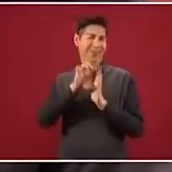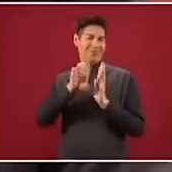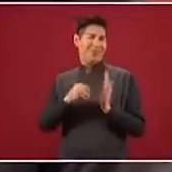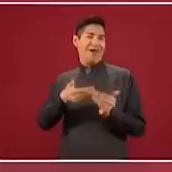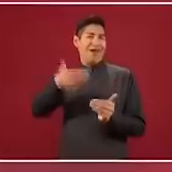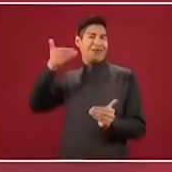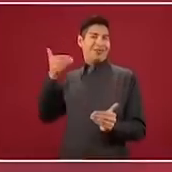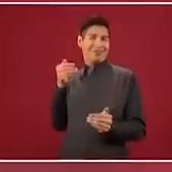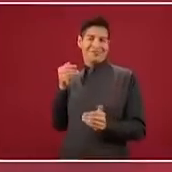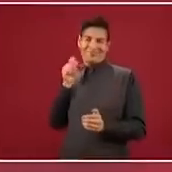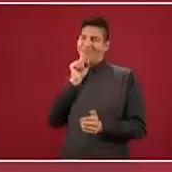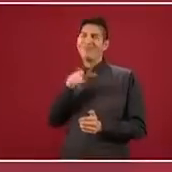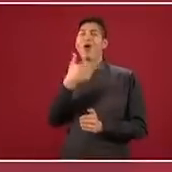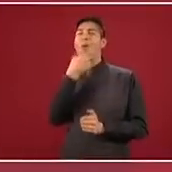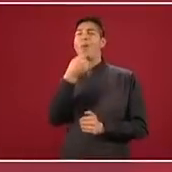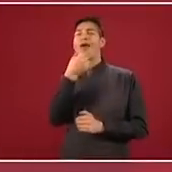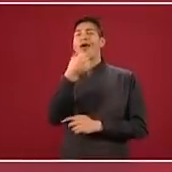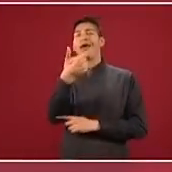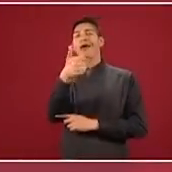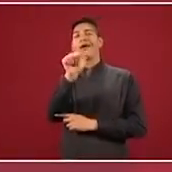el señor García Luna.